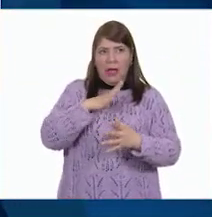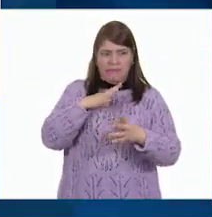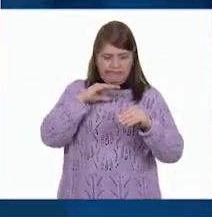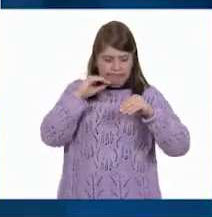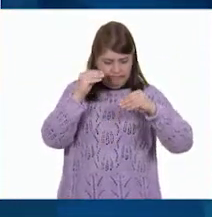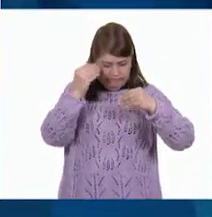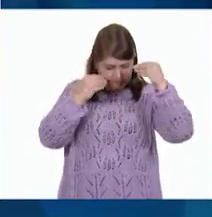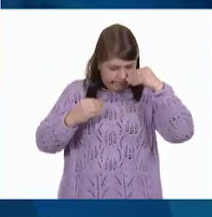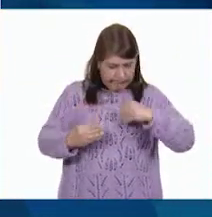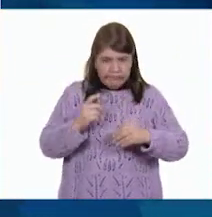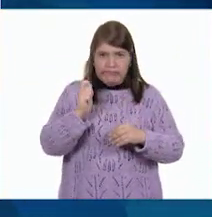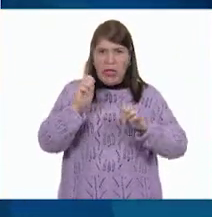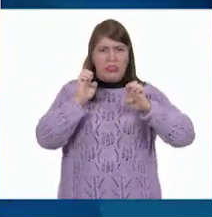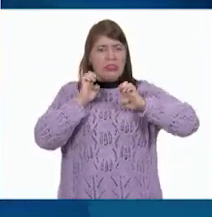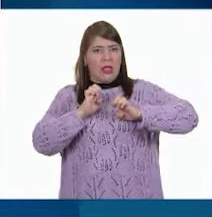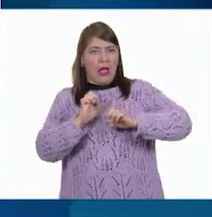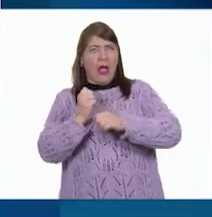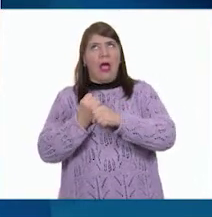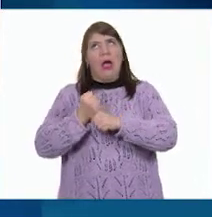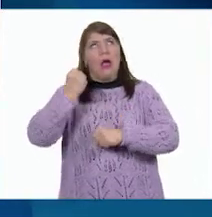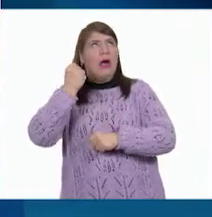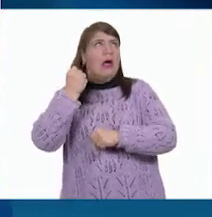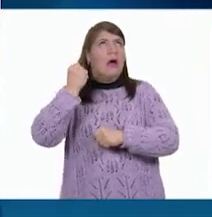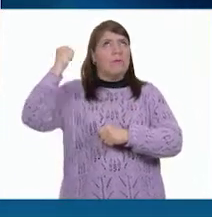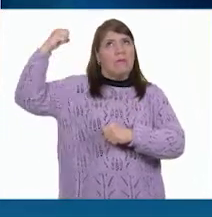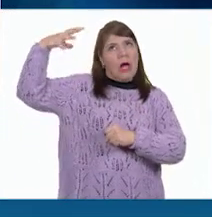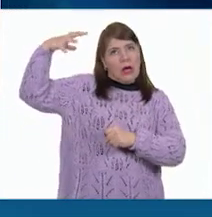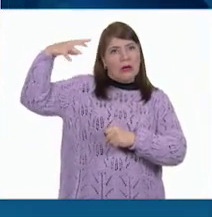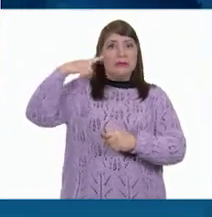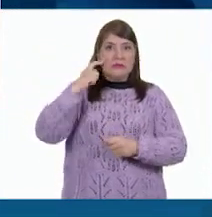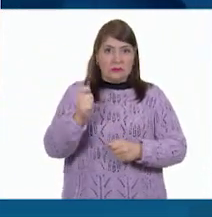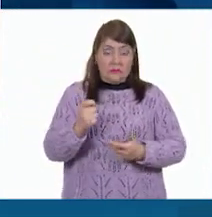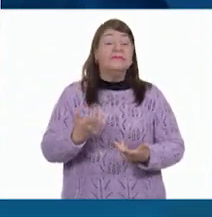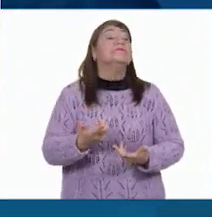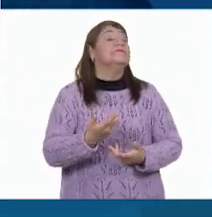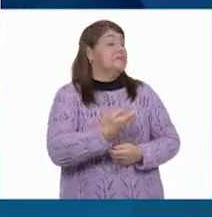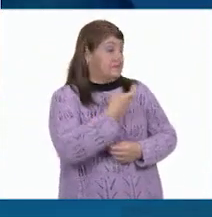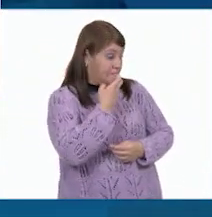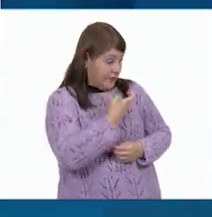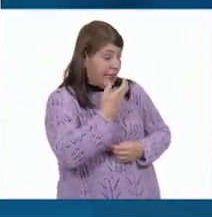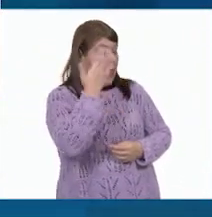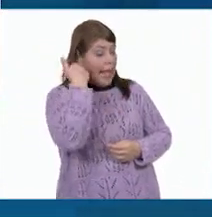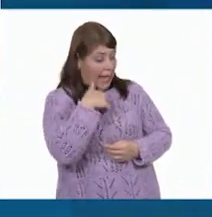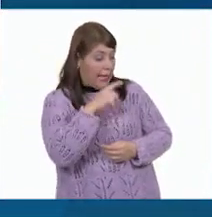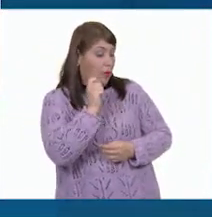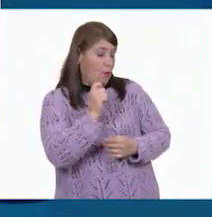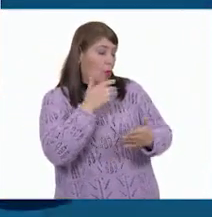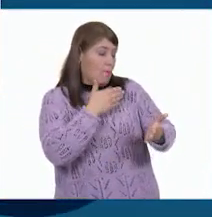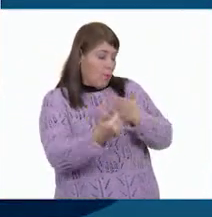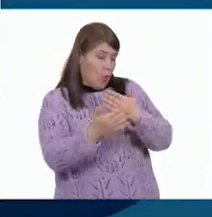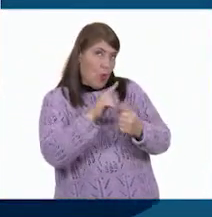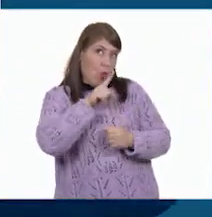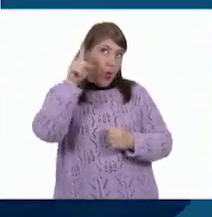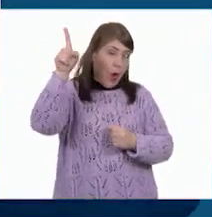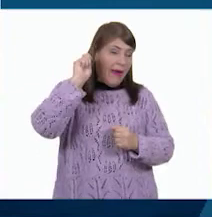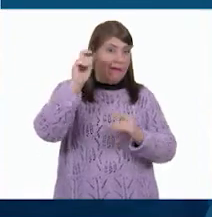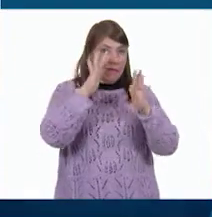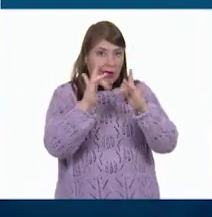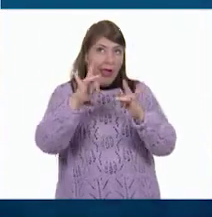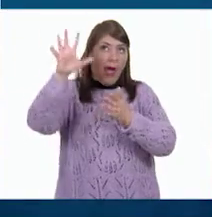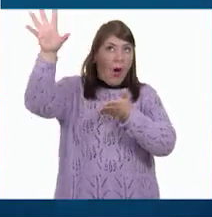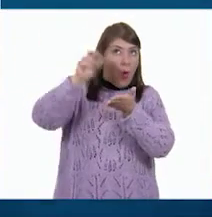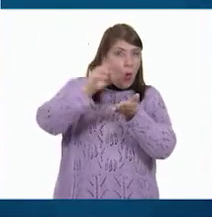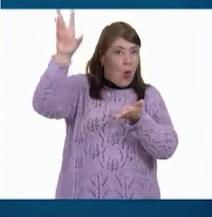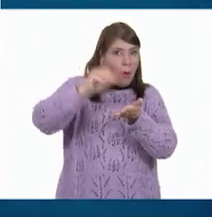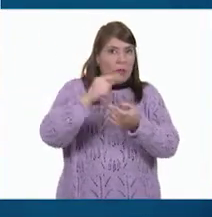muy elegantes como sombrillas. Sí, esas eran las modas de Francia, Ton. De allá se copiaban todos los